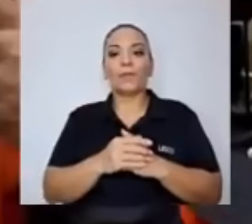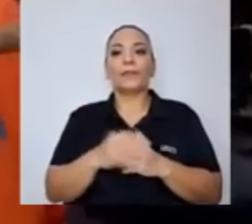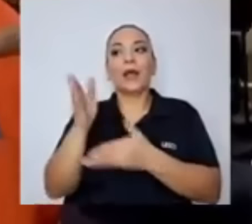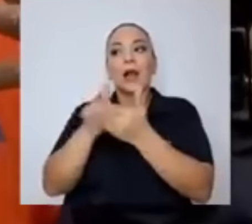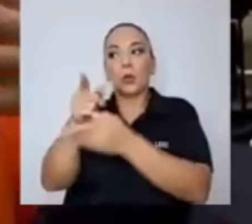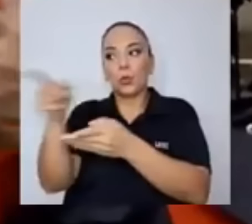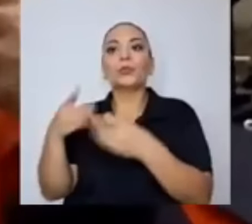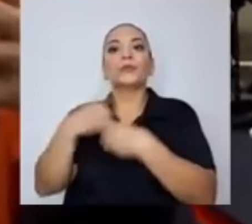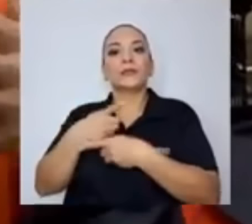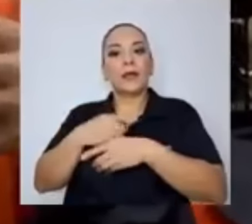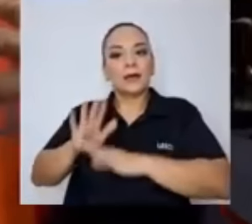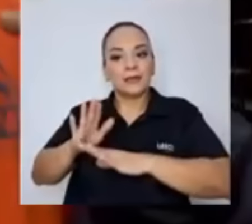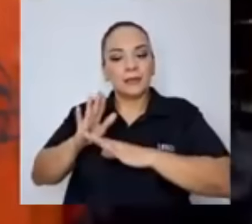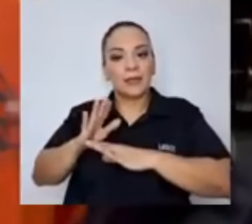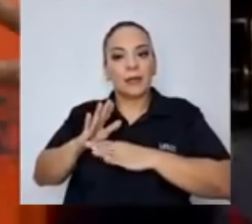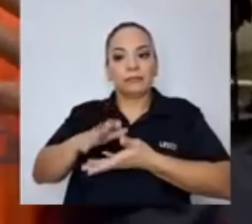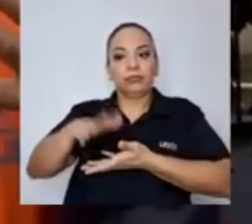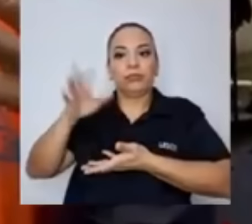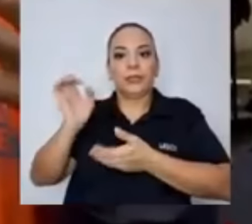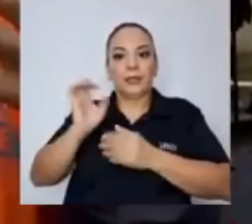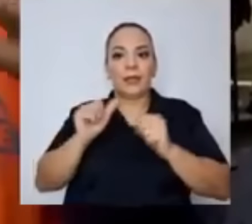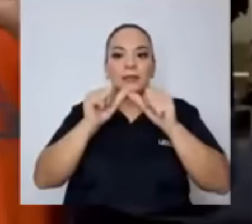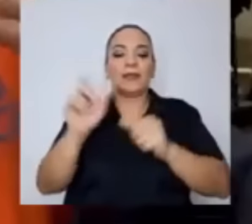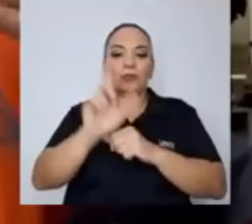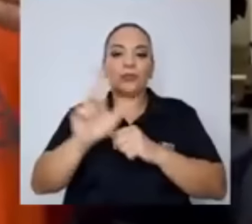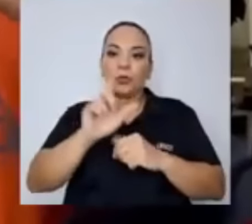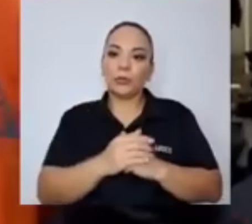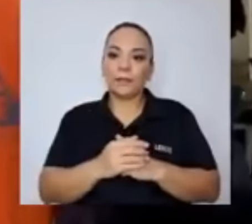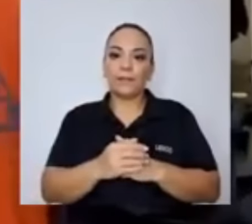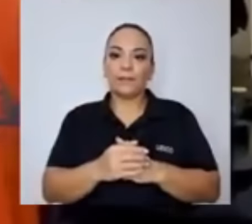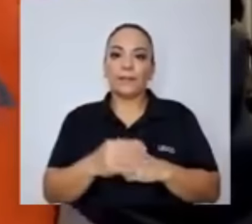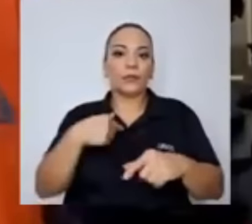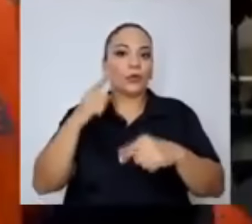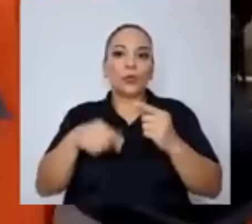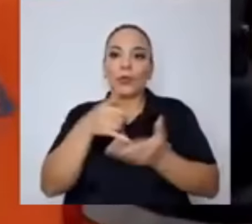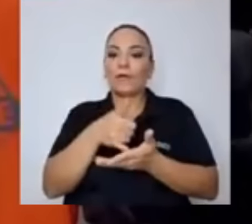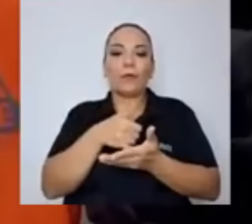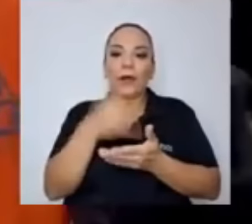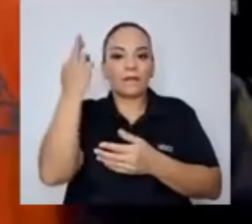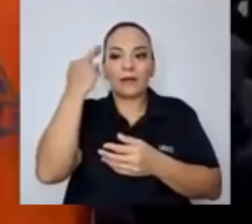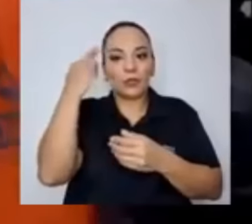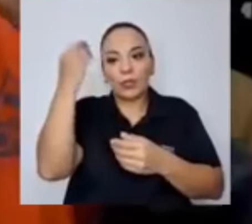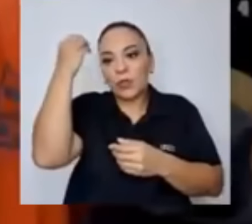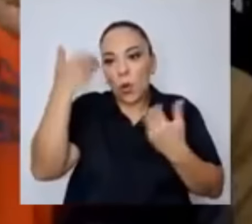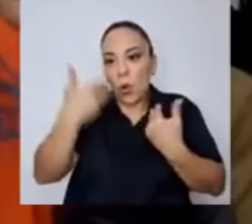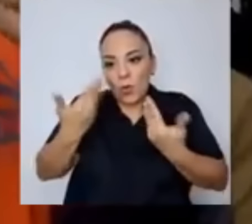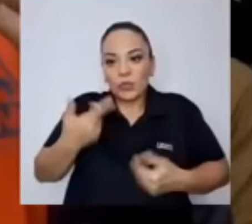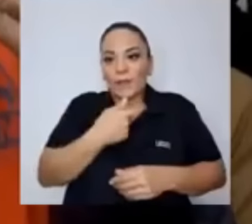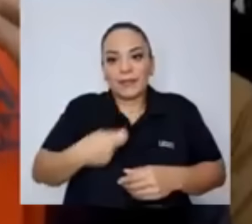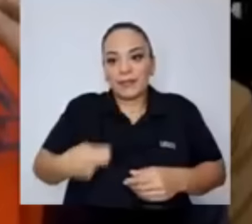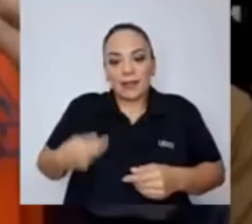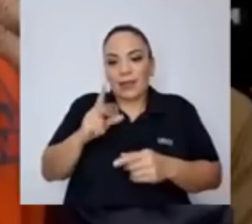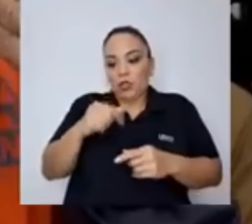descansen. Recarguen baterías y seguimos el lunes. Yo no puedo aflojar por razones obvias, ni quiero